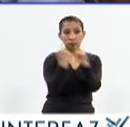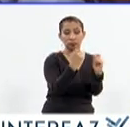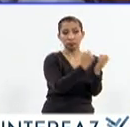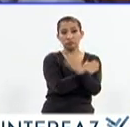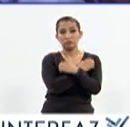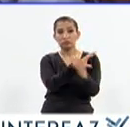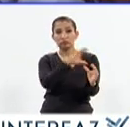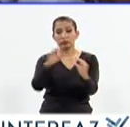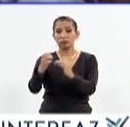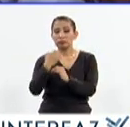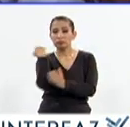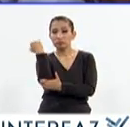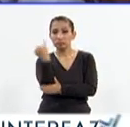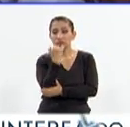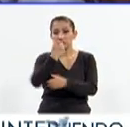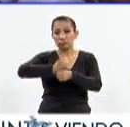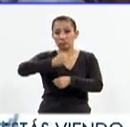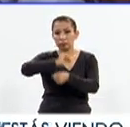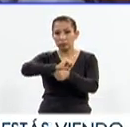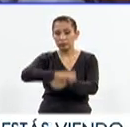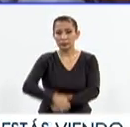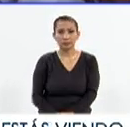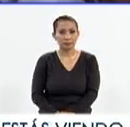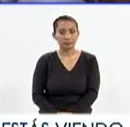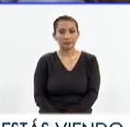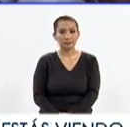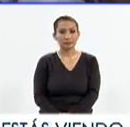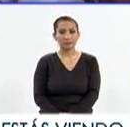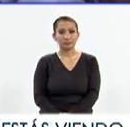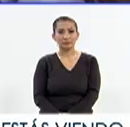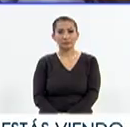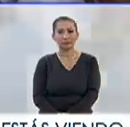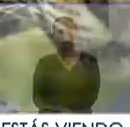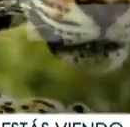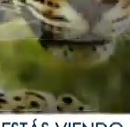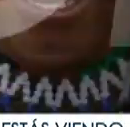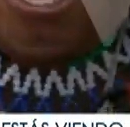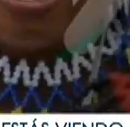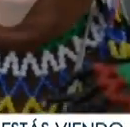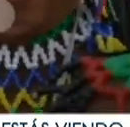de impartir la educación preescolar, primaria y secundaria.